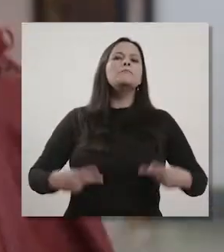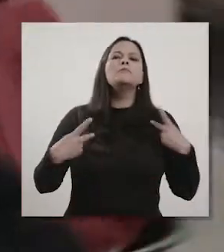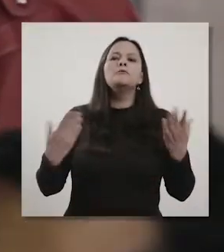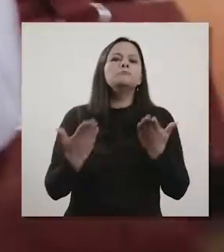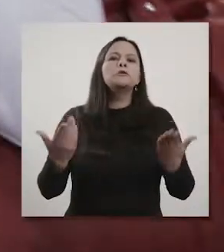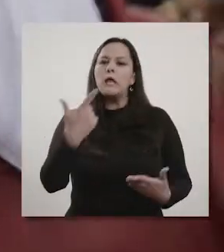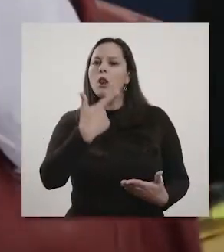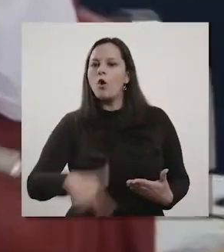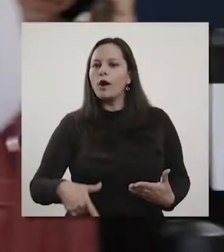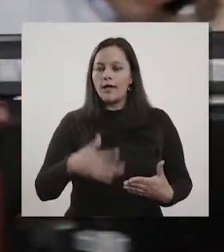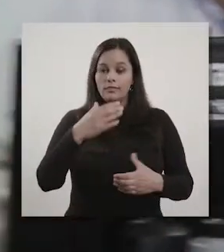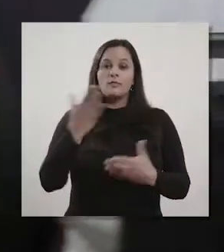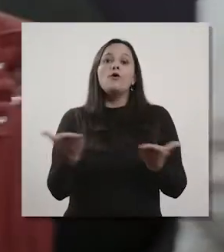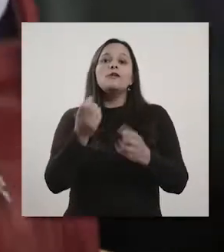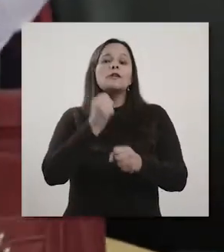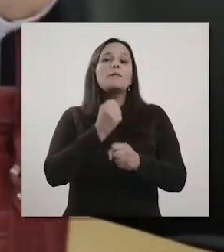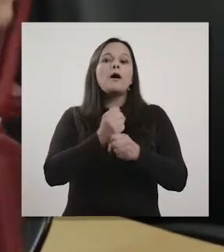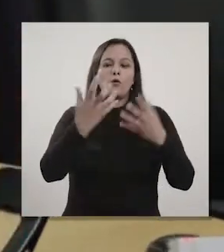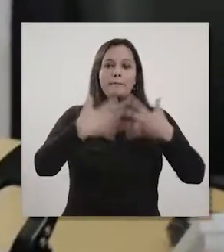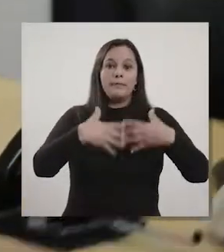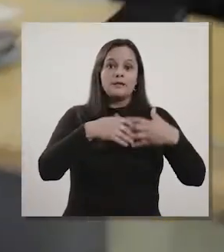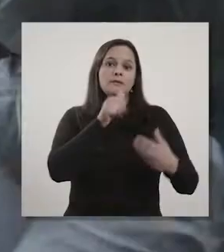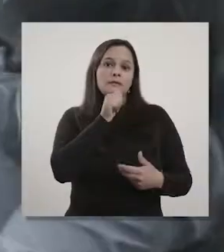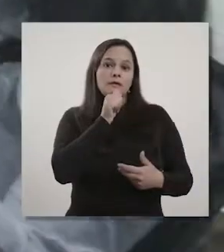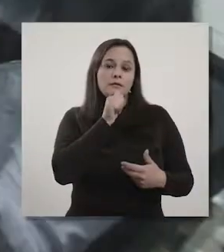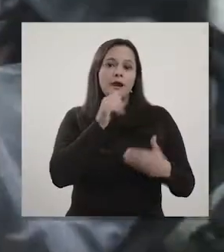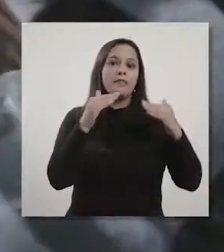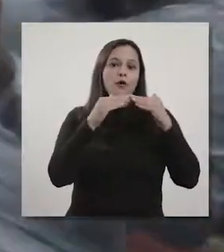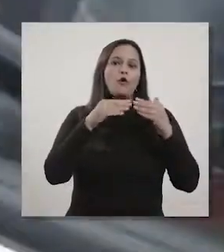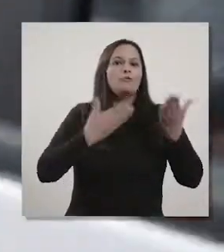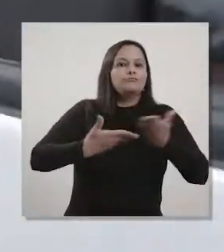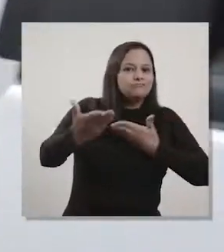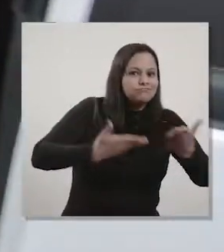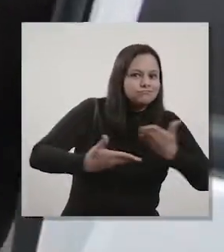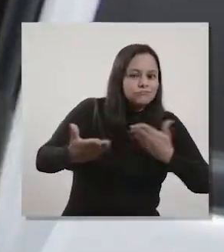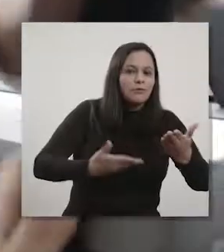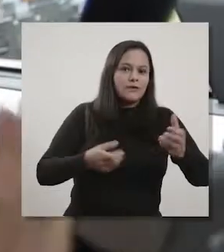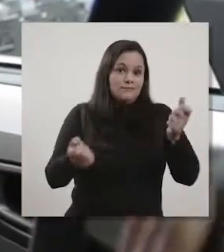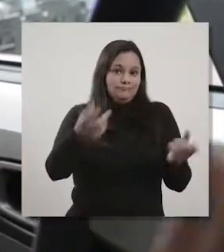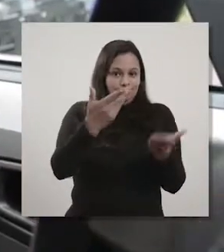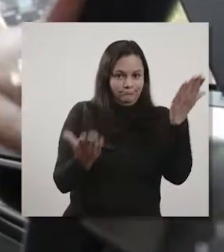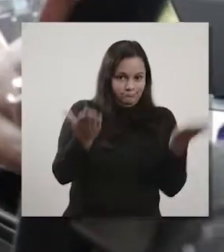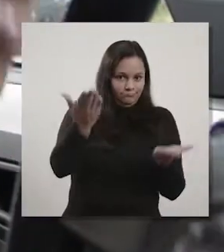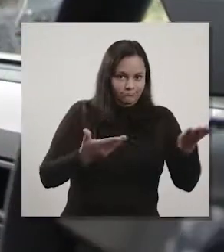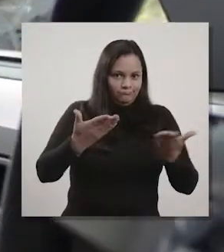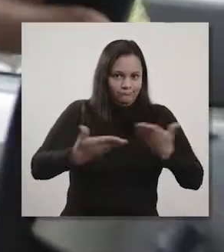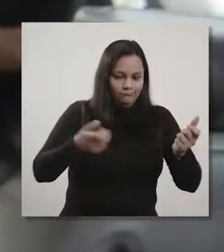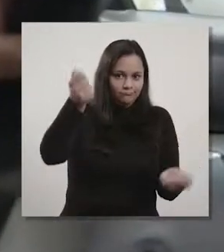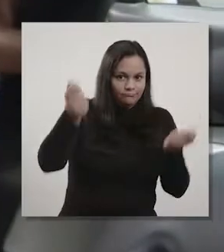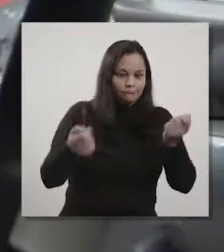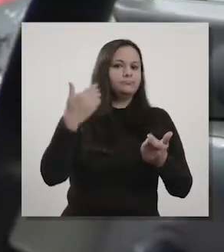Vivo en la ciudad de Loja, mi trabajo es en una empresa privada, trabajo como asesor comercial en un concesionario, de vehículos de la ciudad.